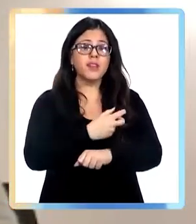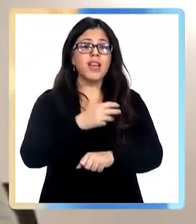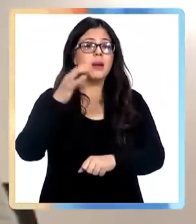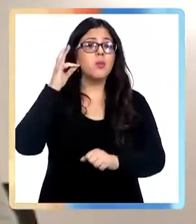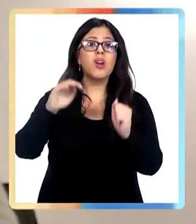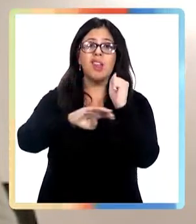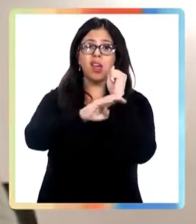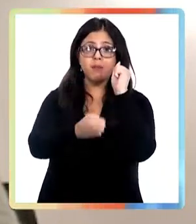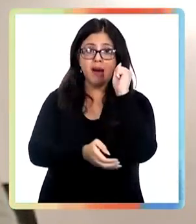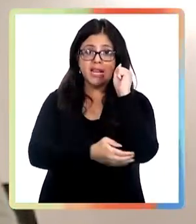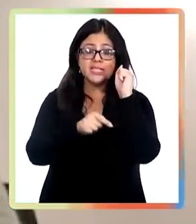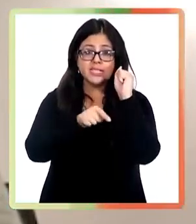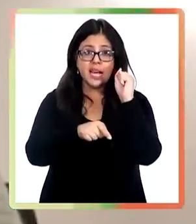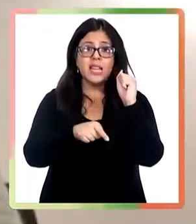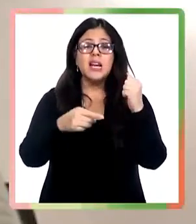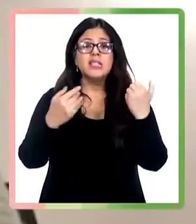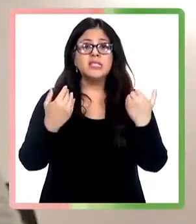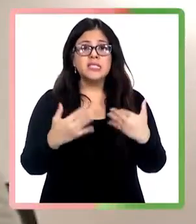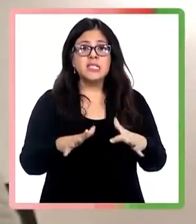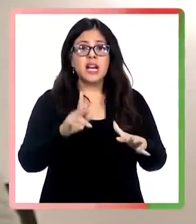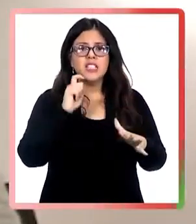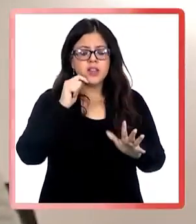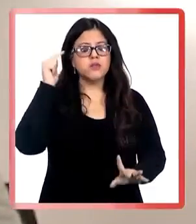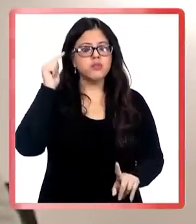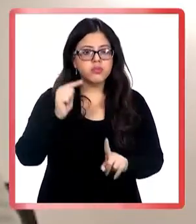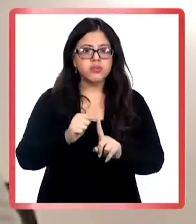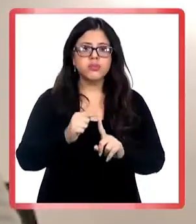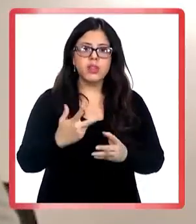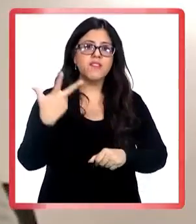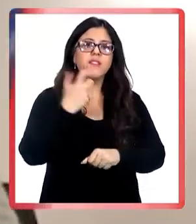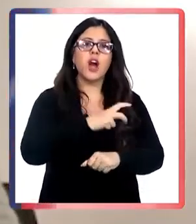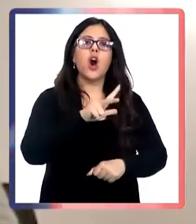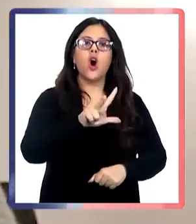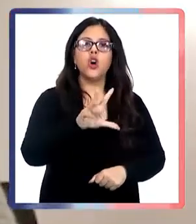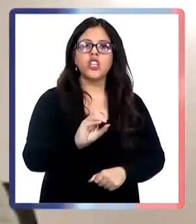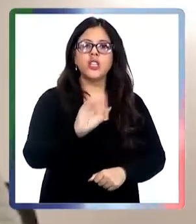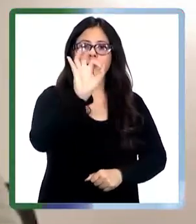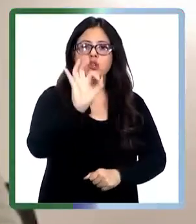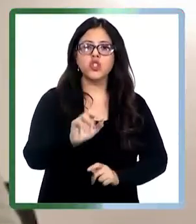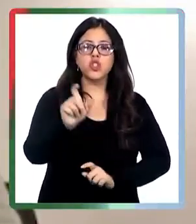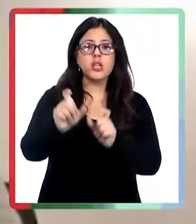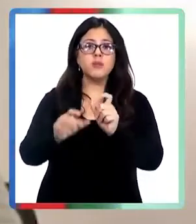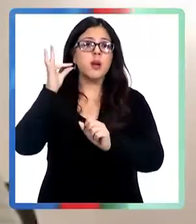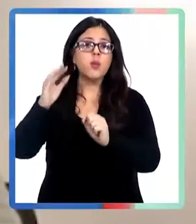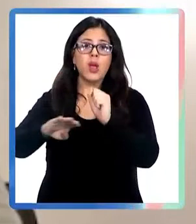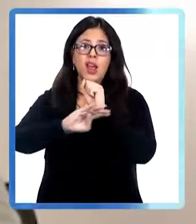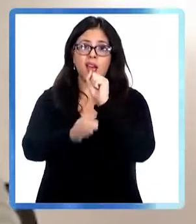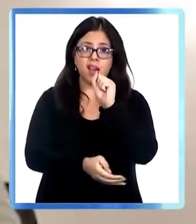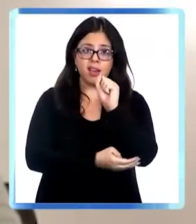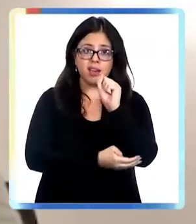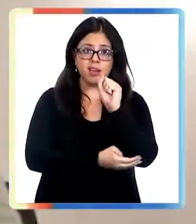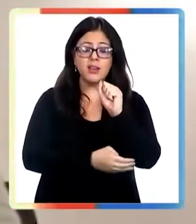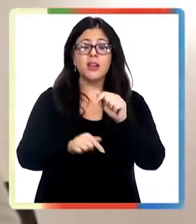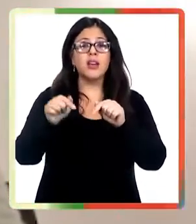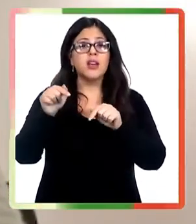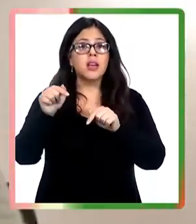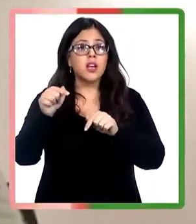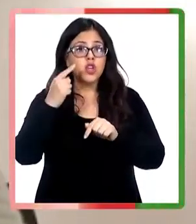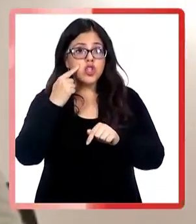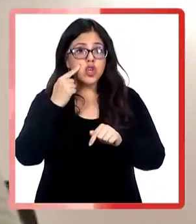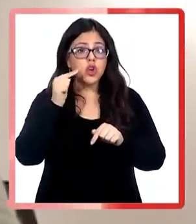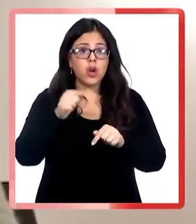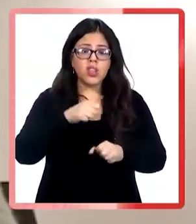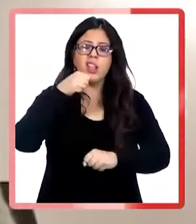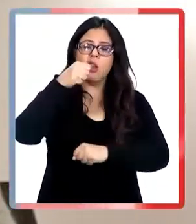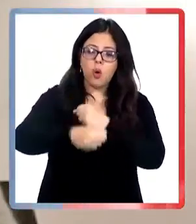en la embarazada se instauró y se trazó una meta de vacunar al 80% de las embarazadas anualmente. Y